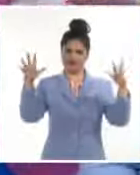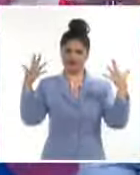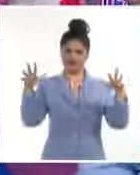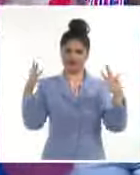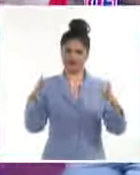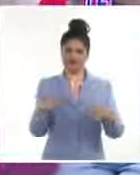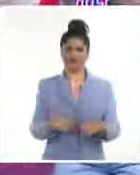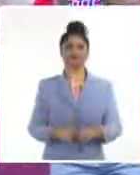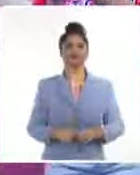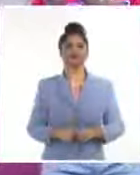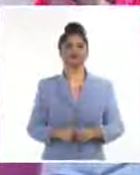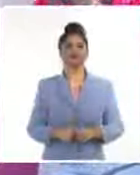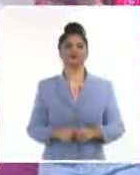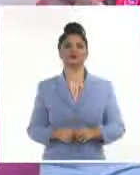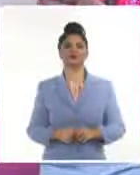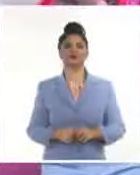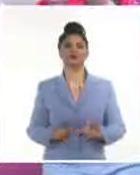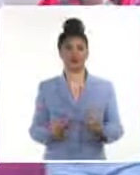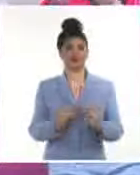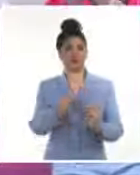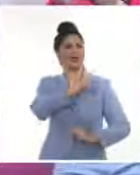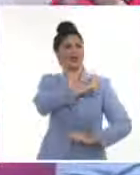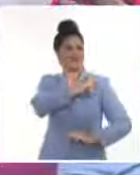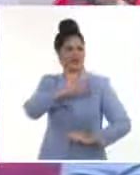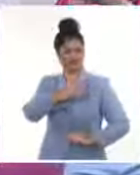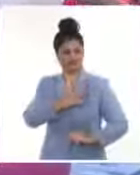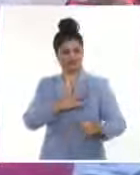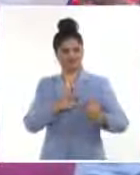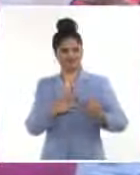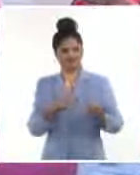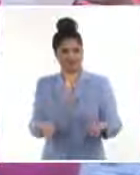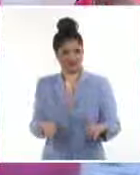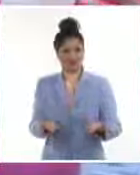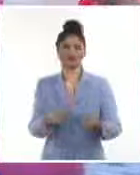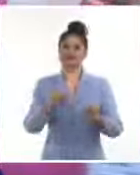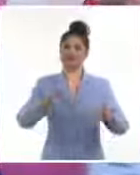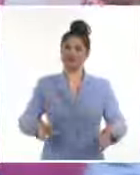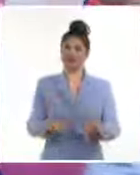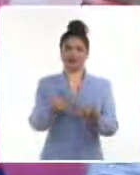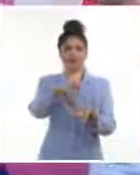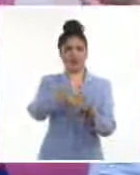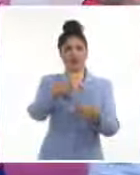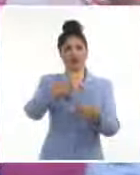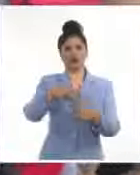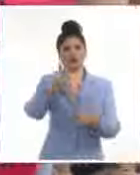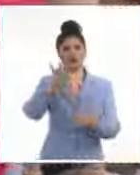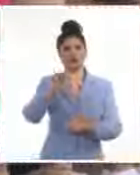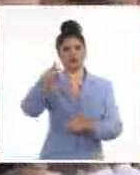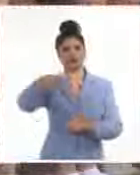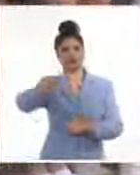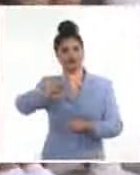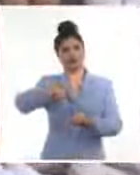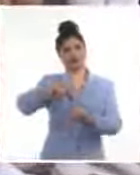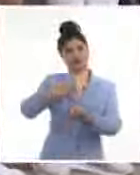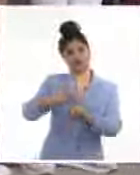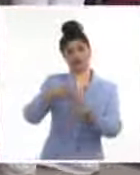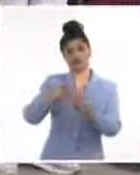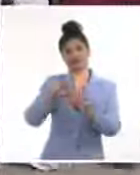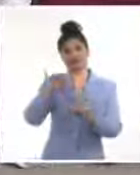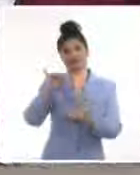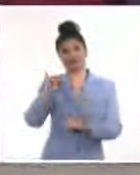Su valentía no cabe en las letras que llevan al pecho, ni en el Estadio 26 de Julio, ni en el Victoria de Girón. Hazaña que será